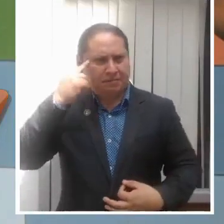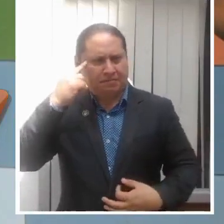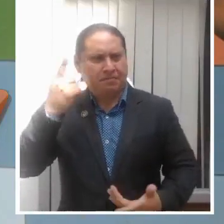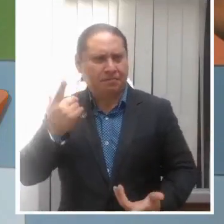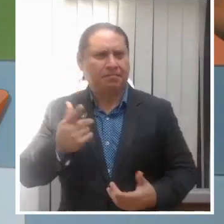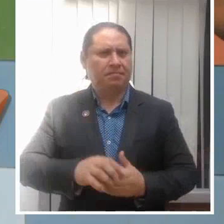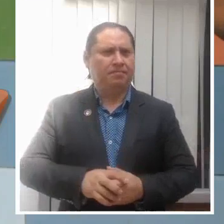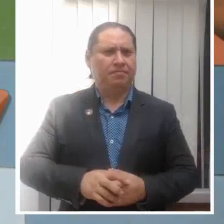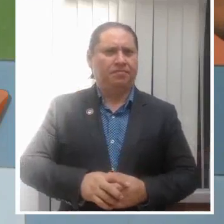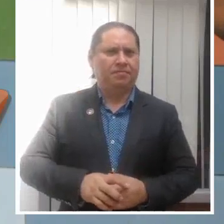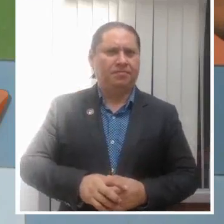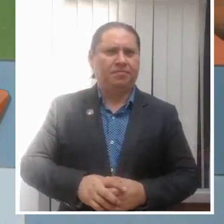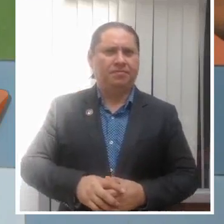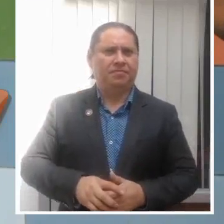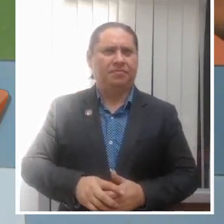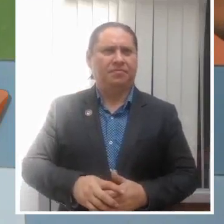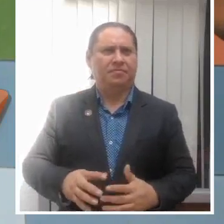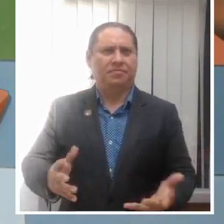autora,